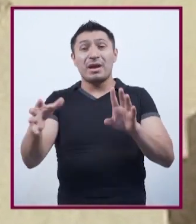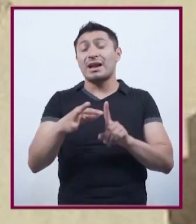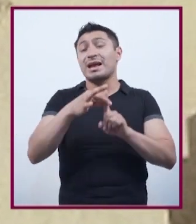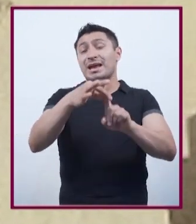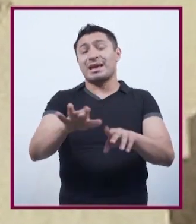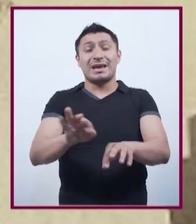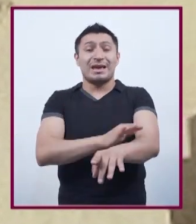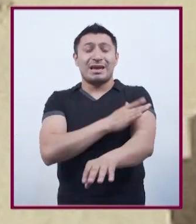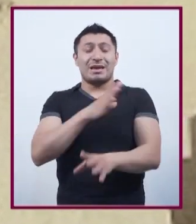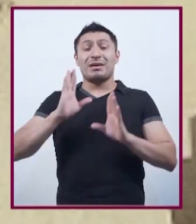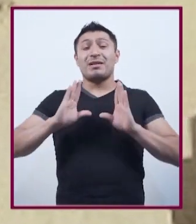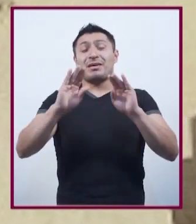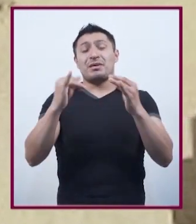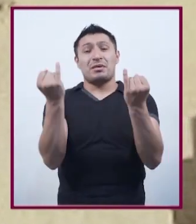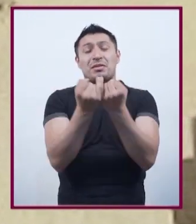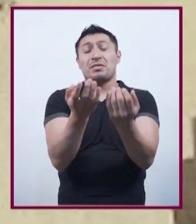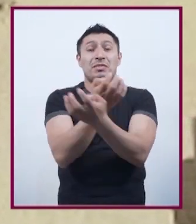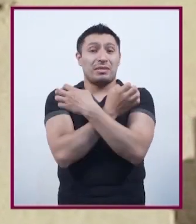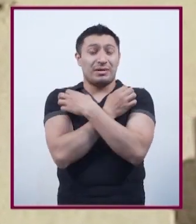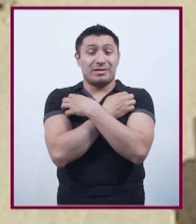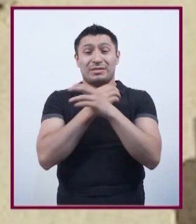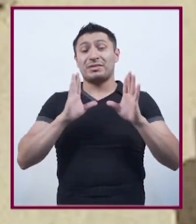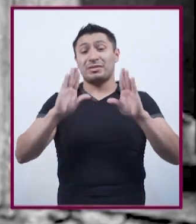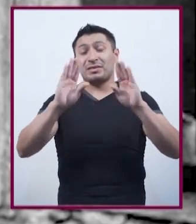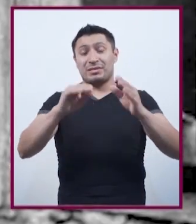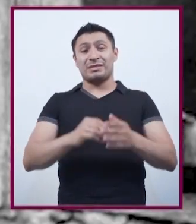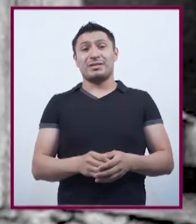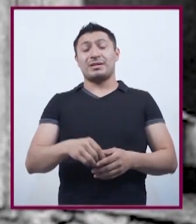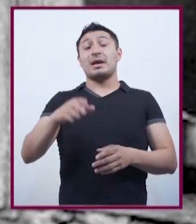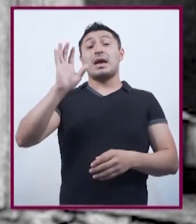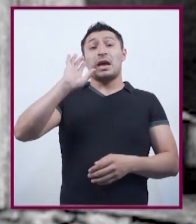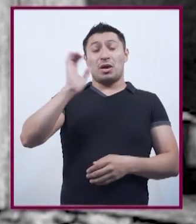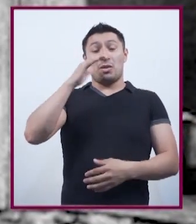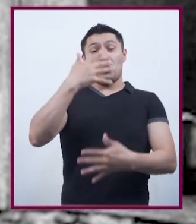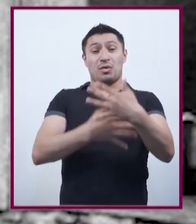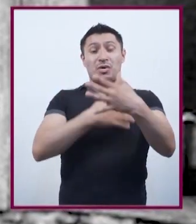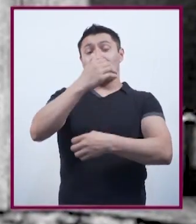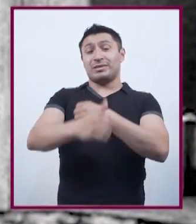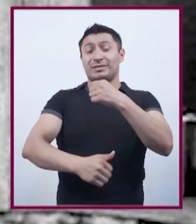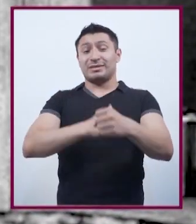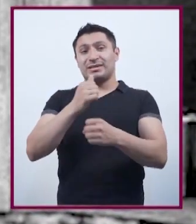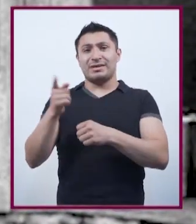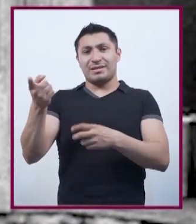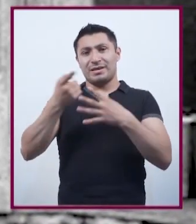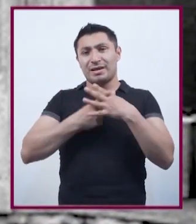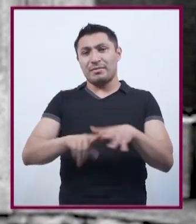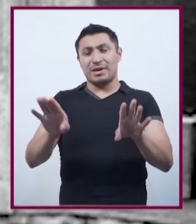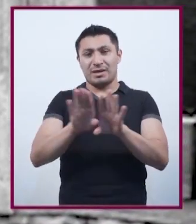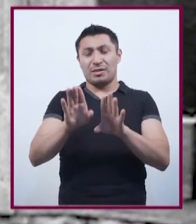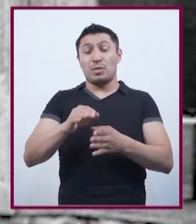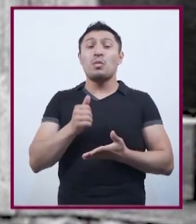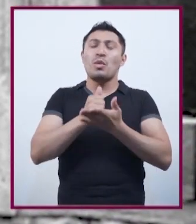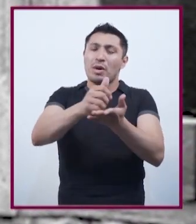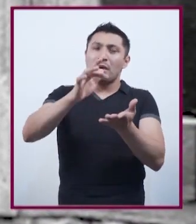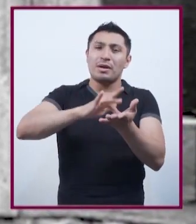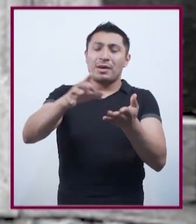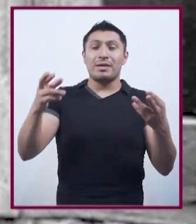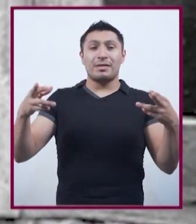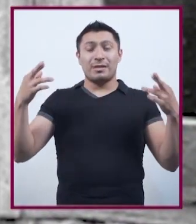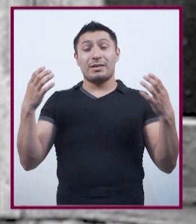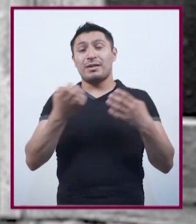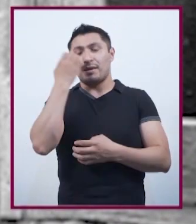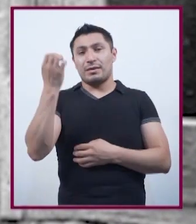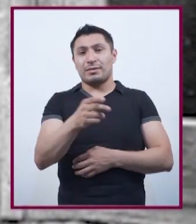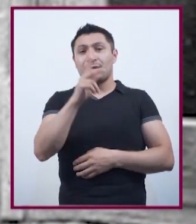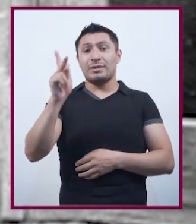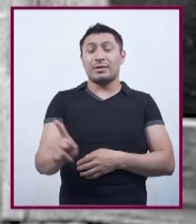guías, tanto a nivel emocional como académico. Precisamente a los 15 años, comienza a dar clases como ayudante en